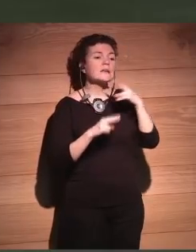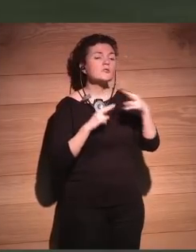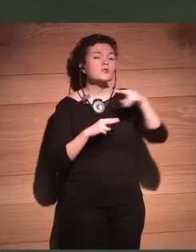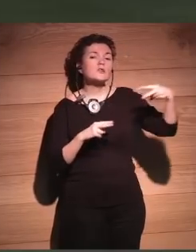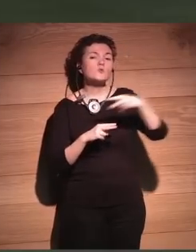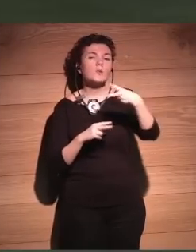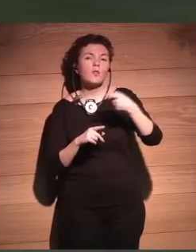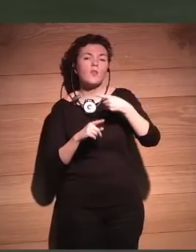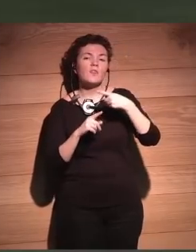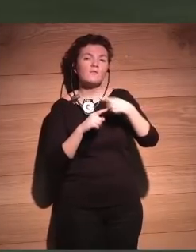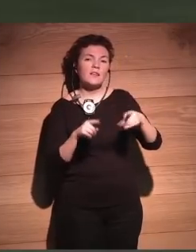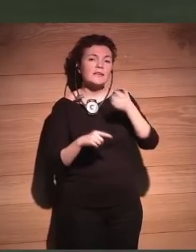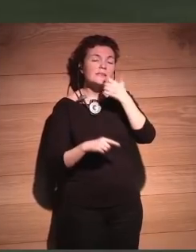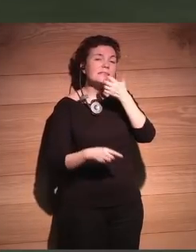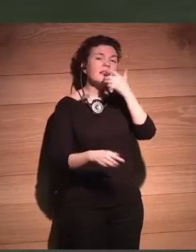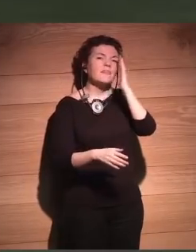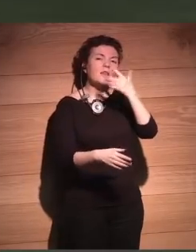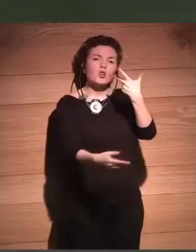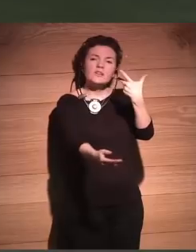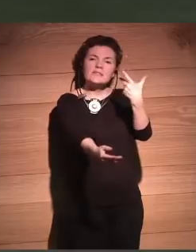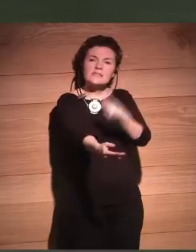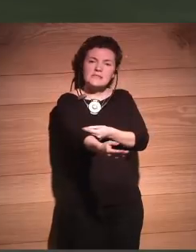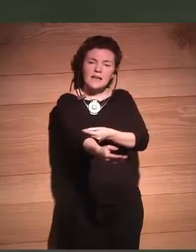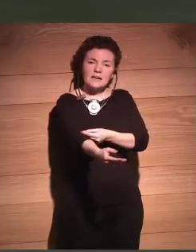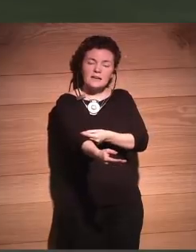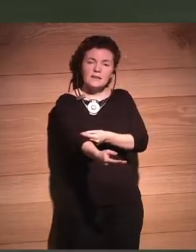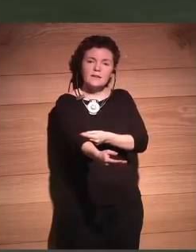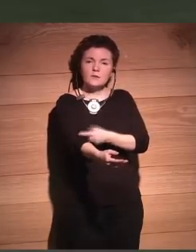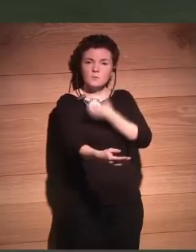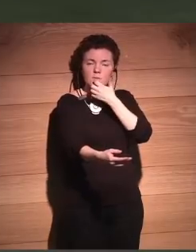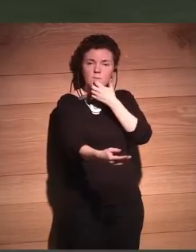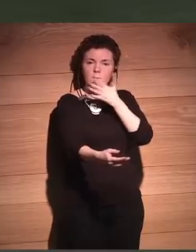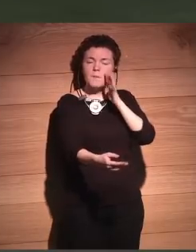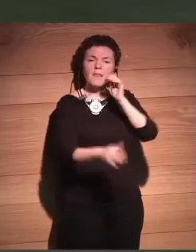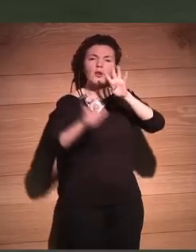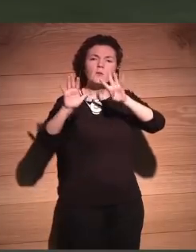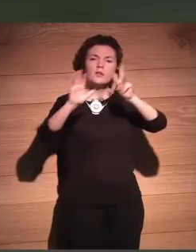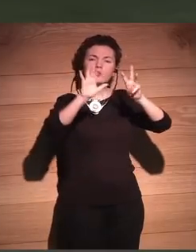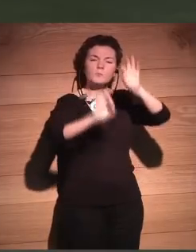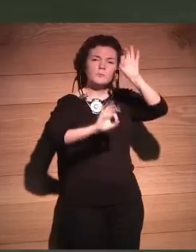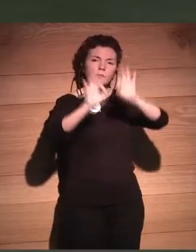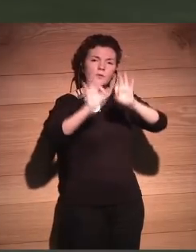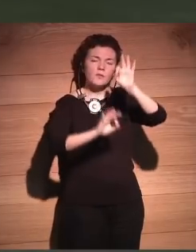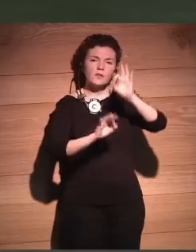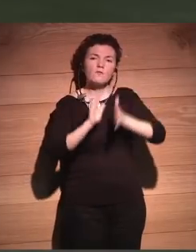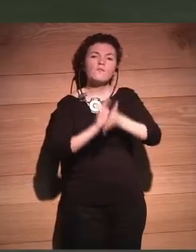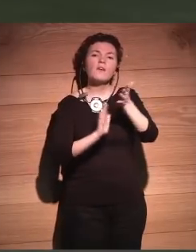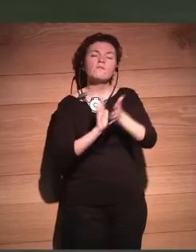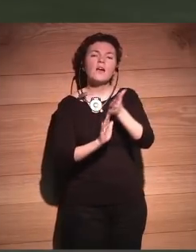resultados. Entonces, si lo inyectamos directamente en el torrente sanguíneo, especialmente este tipo de material, creo que el 98% se